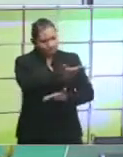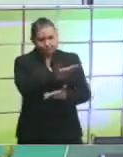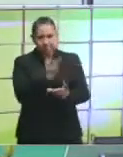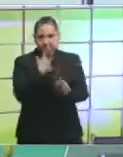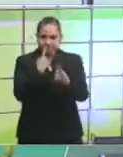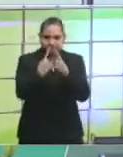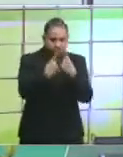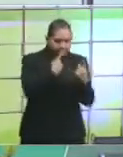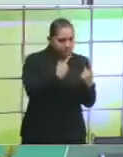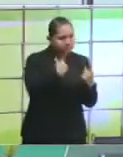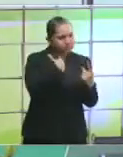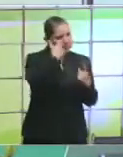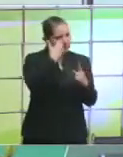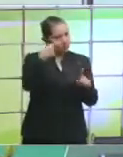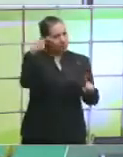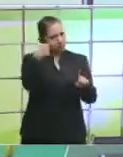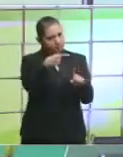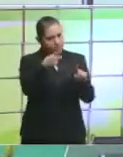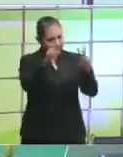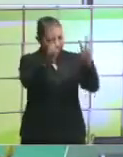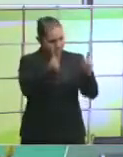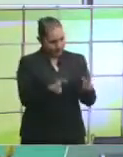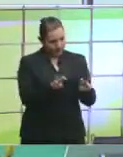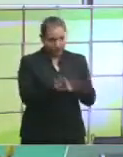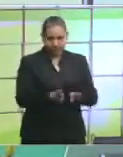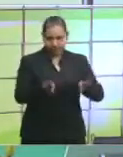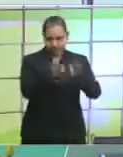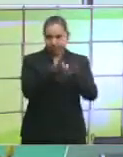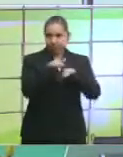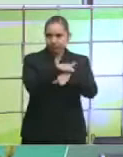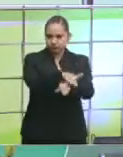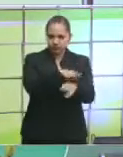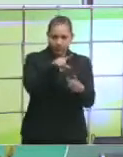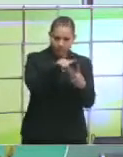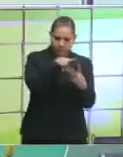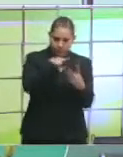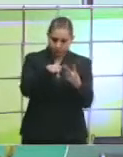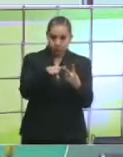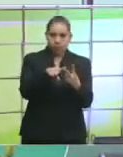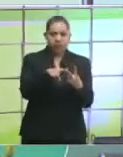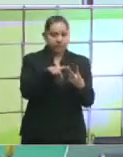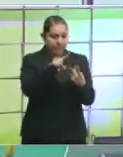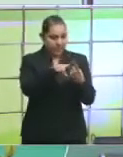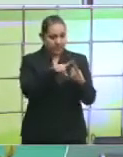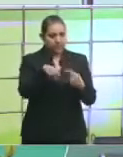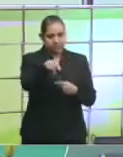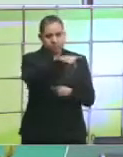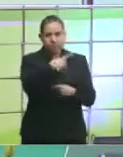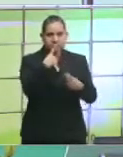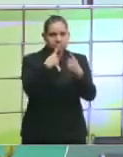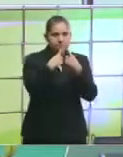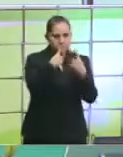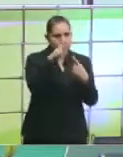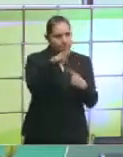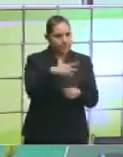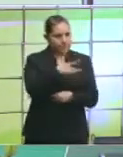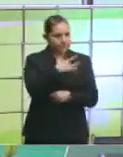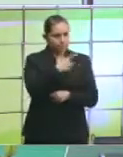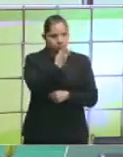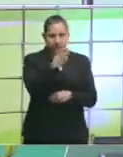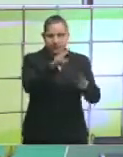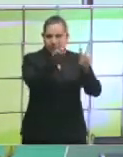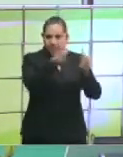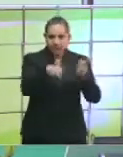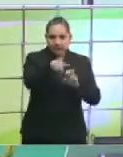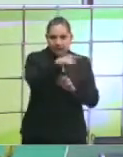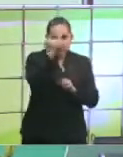un poco en torno a dos temas este que han estado ustedes trabajando y que me parece de verdad una gran iniciativa ahora ves y por qué y